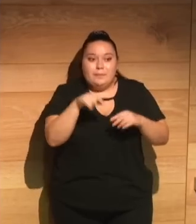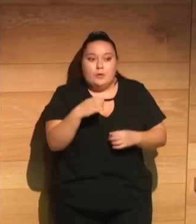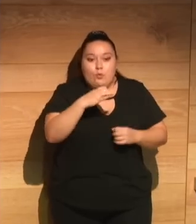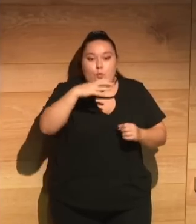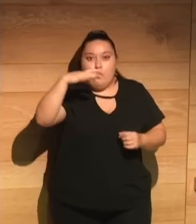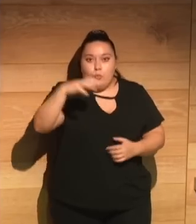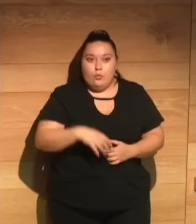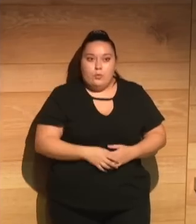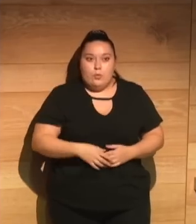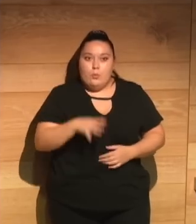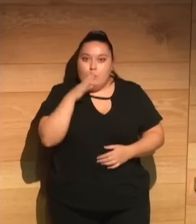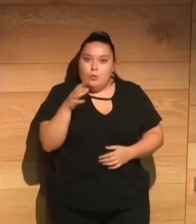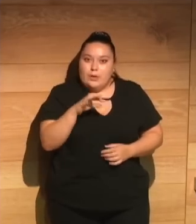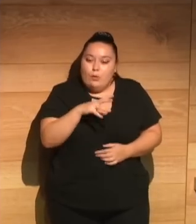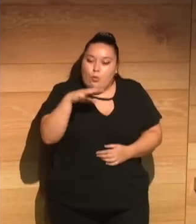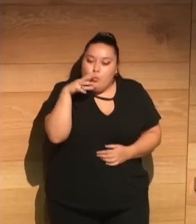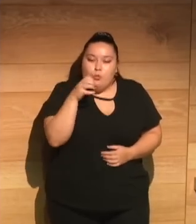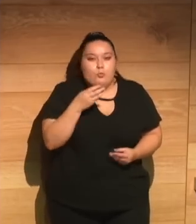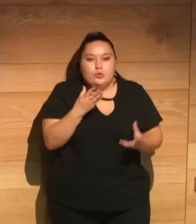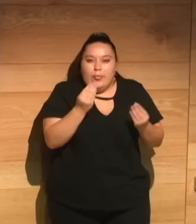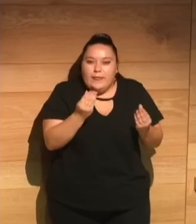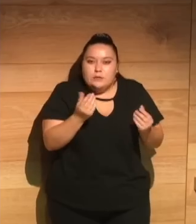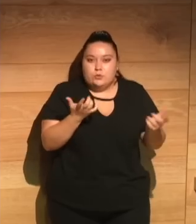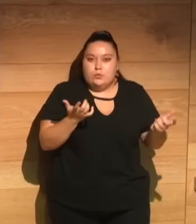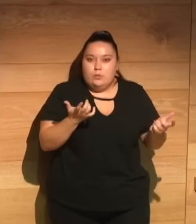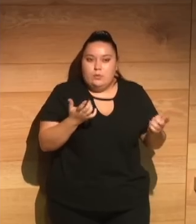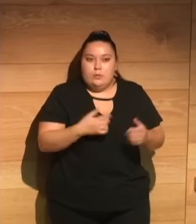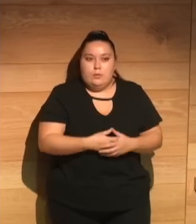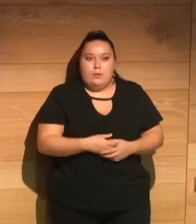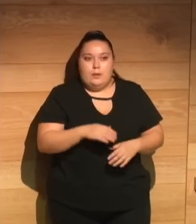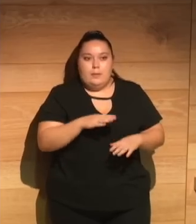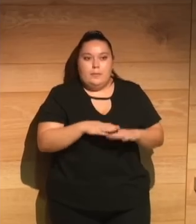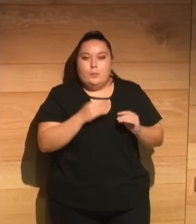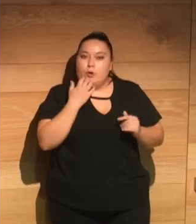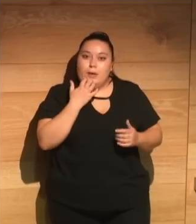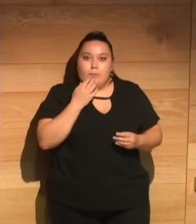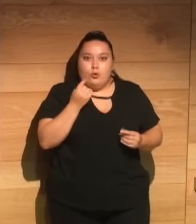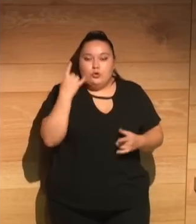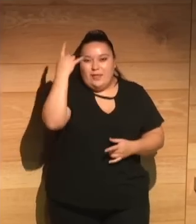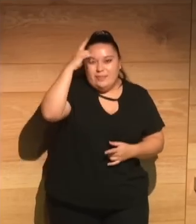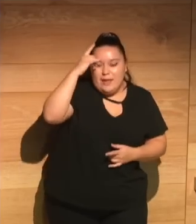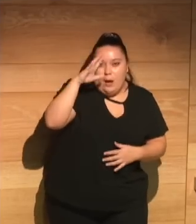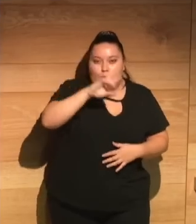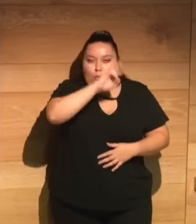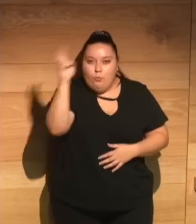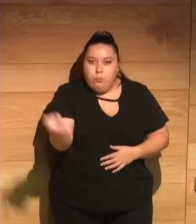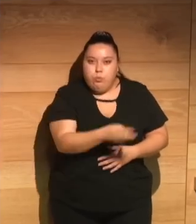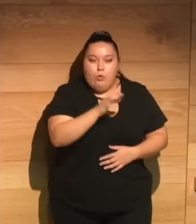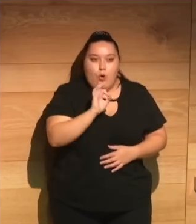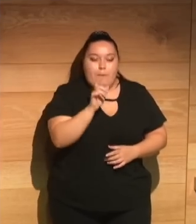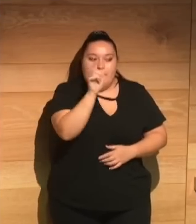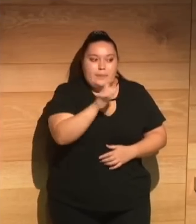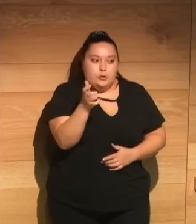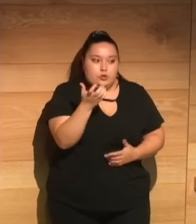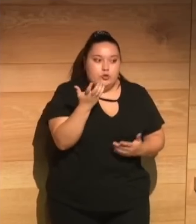era suficientemente denso como para captar esas imágenes, para hacer apariciones de diablos, encerrando a gente en un sitio oscuro y